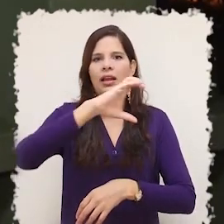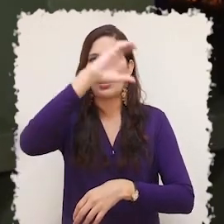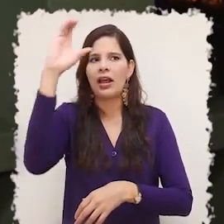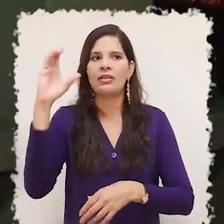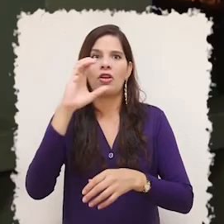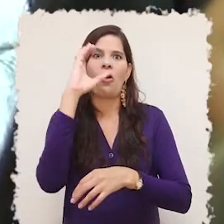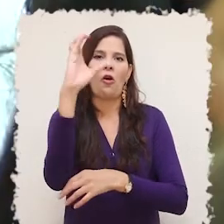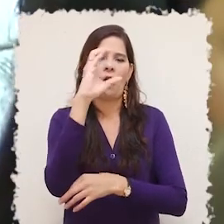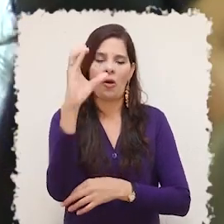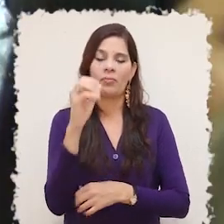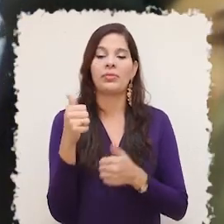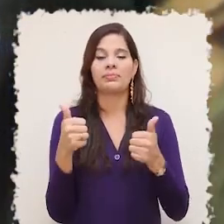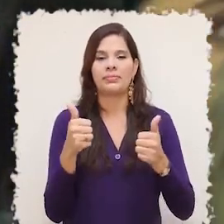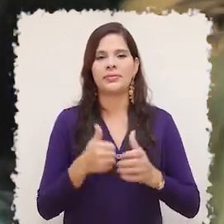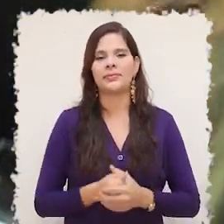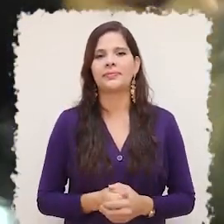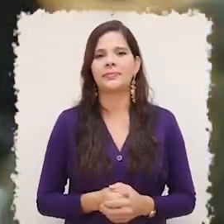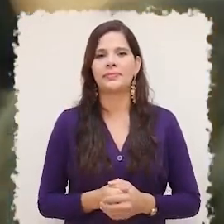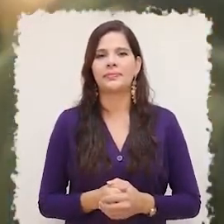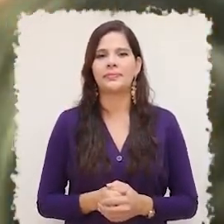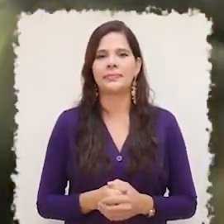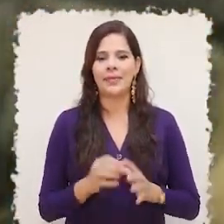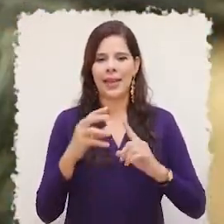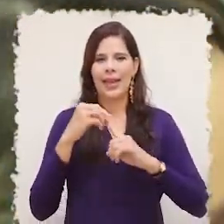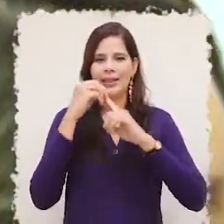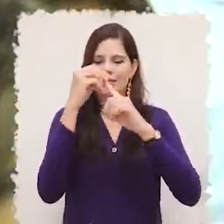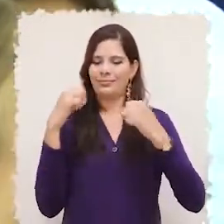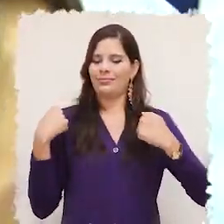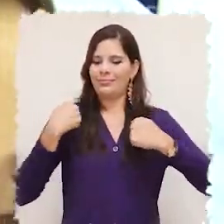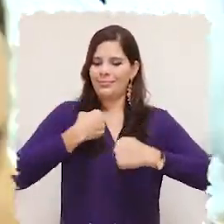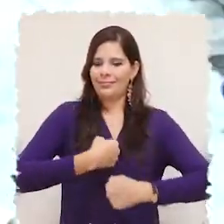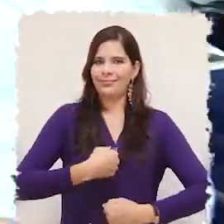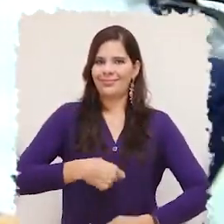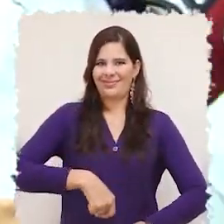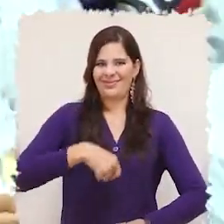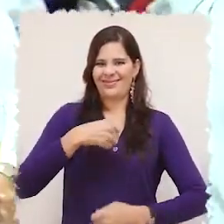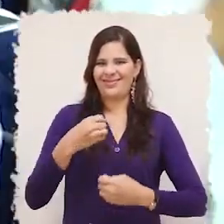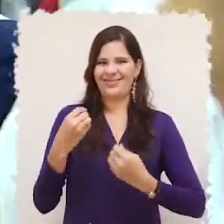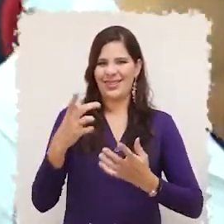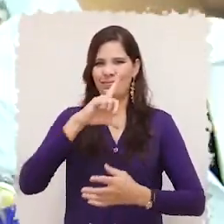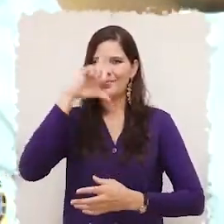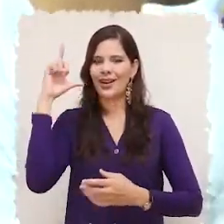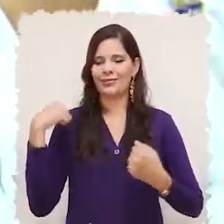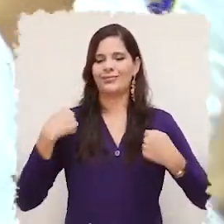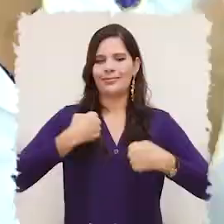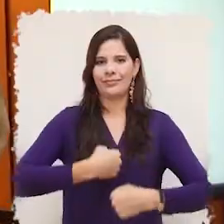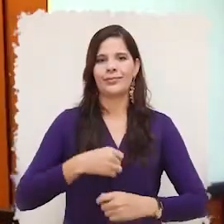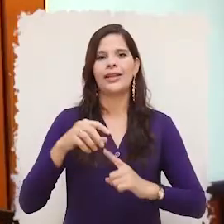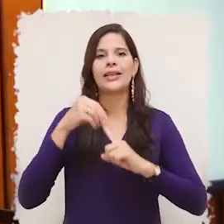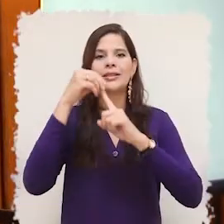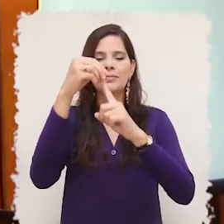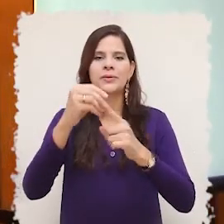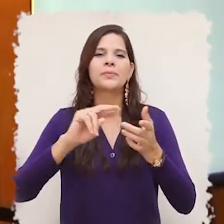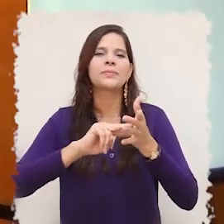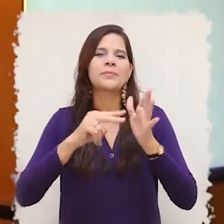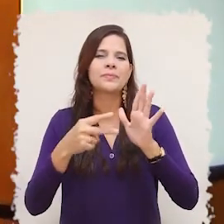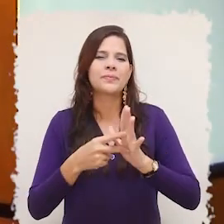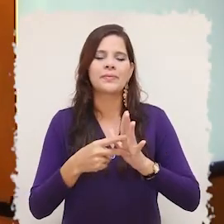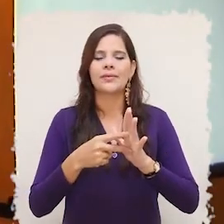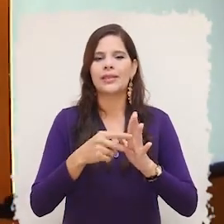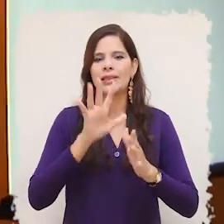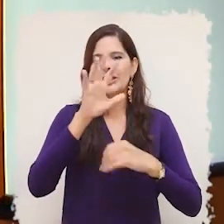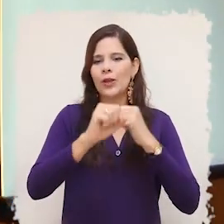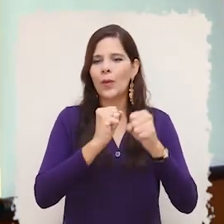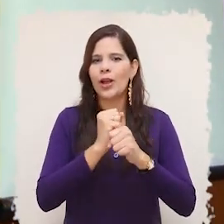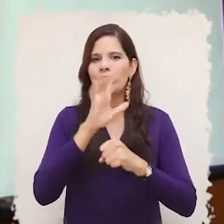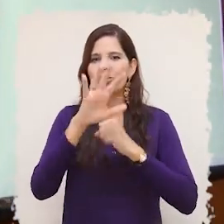gran satisfacción. La ceremonia constituye un orgullo para toda la comunidad universitaria, teniendo en cuenta que cada vez que se termina un ciclo como